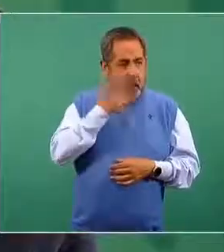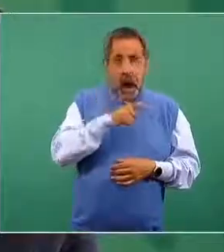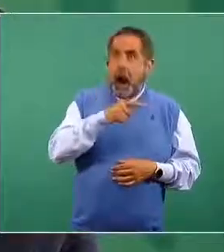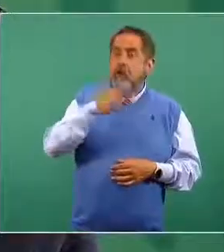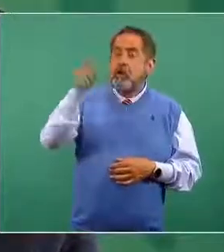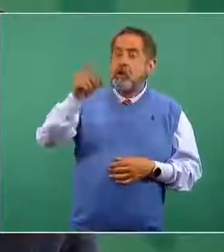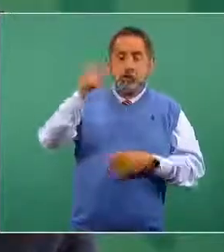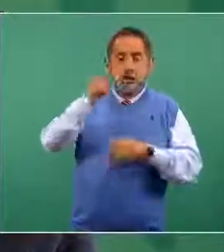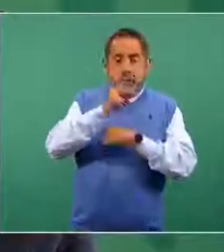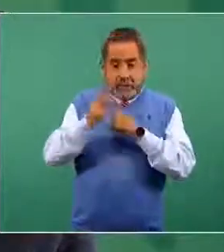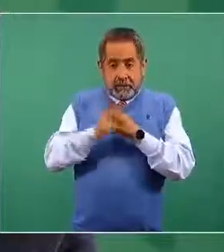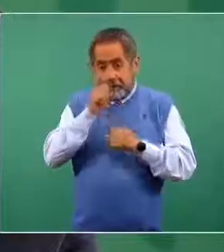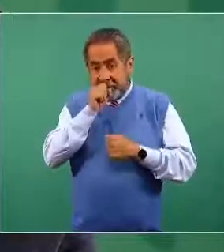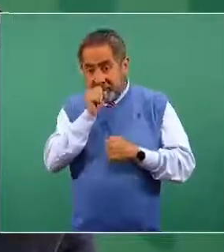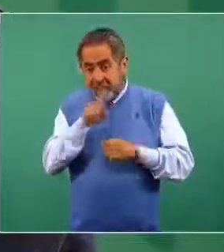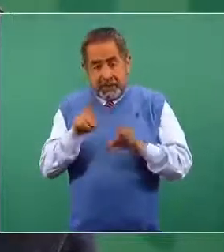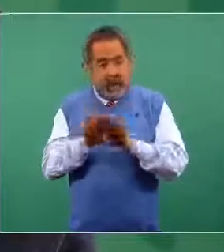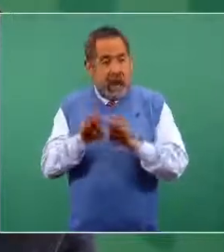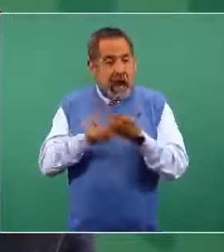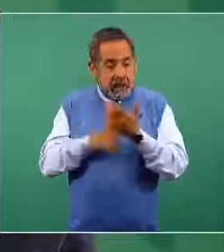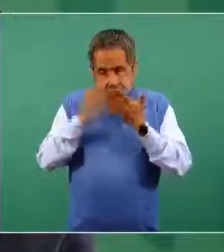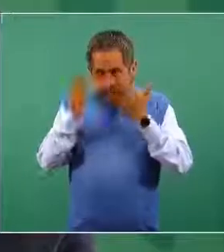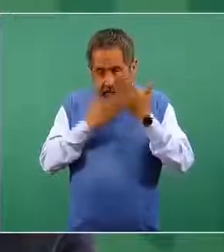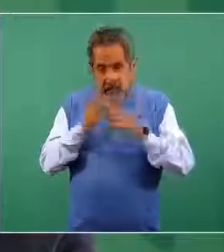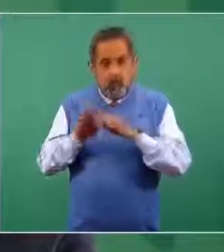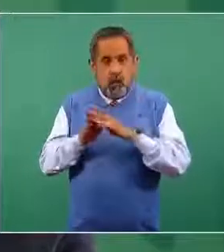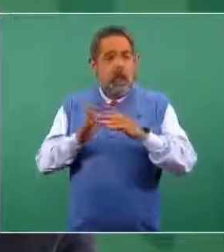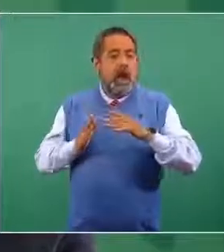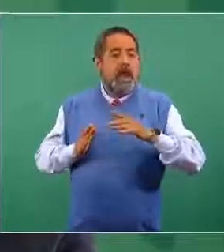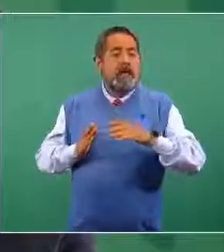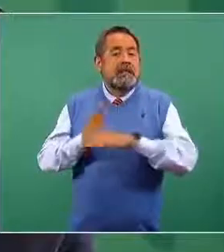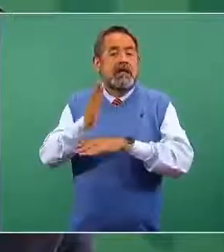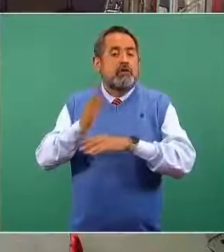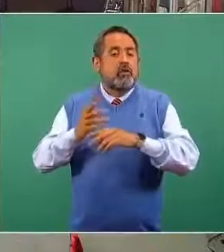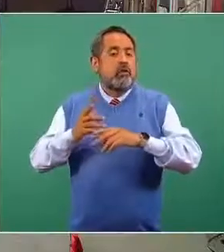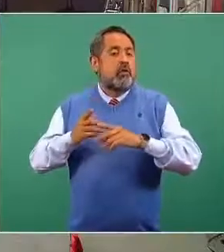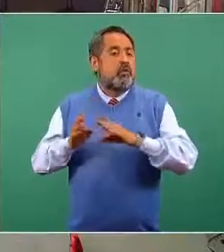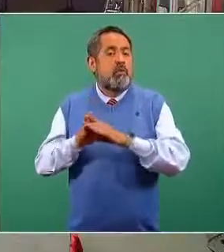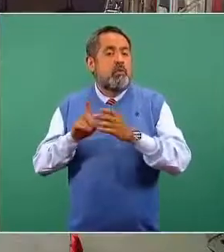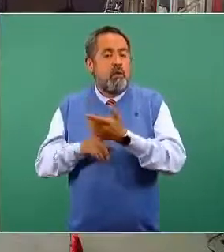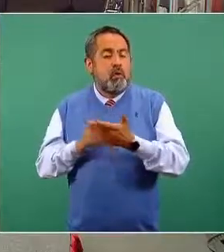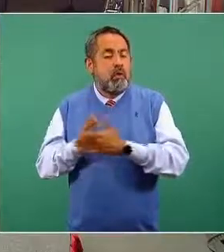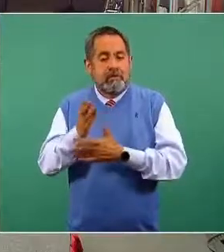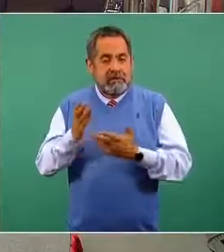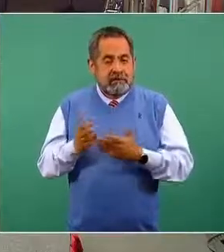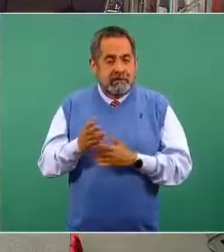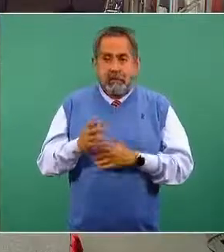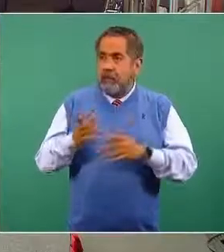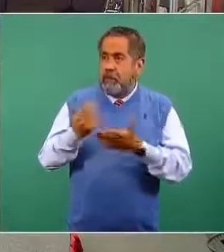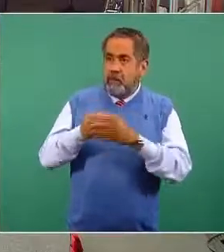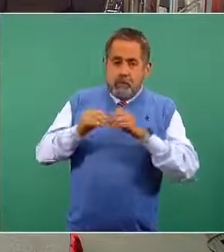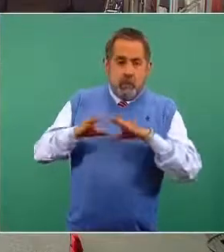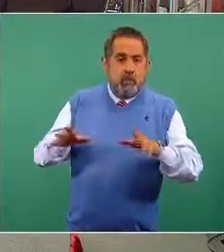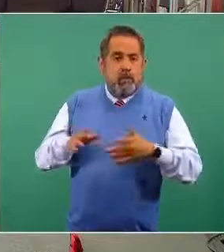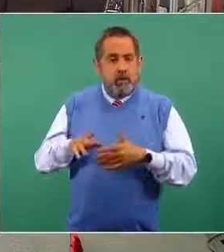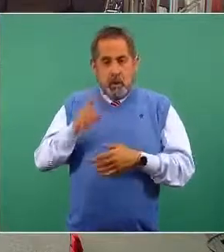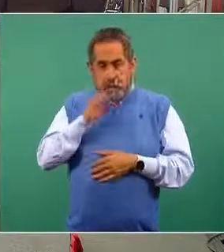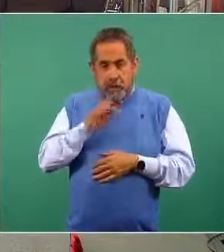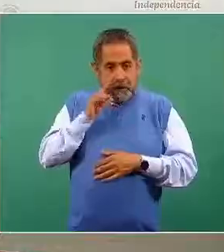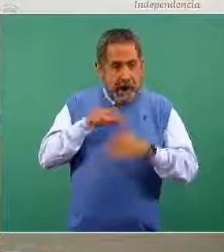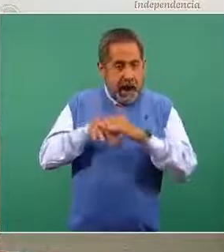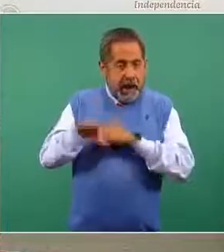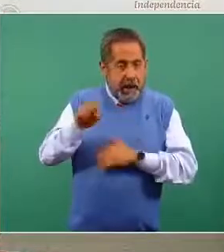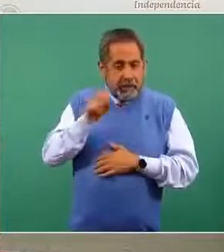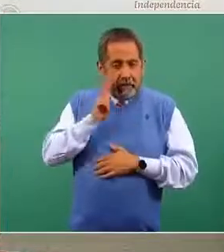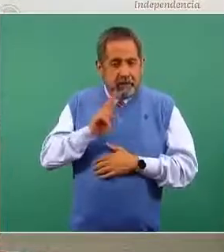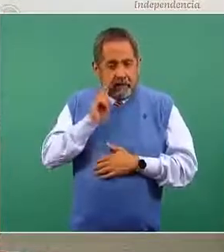países están realizando sus análisis de exceso de mortalidad, si esos análisis son públicos, si se pueden acceder como se